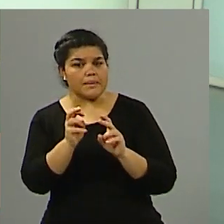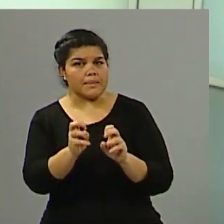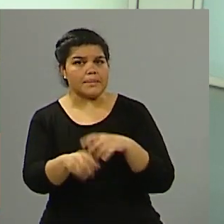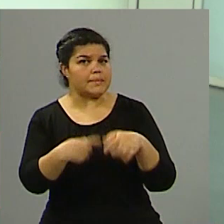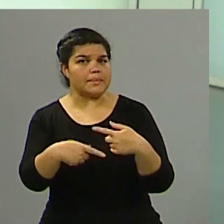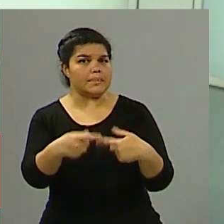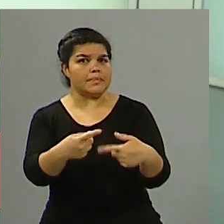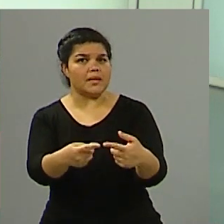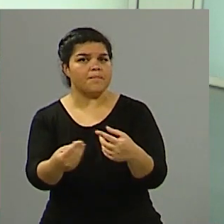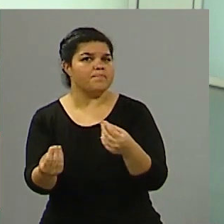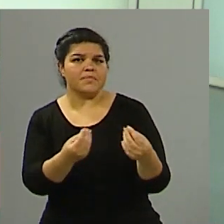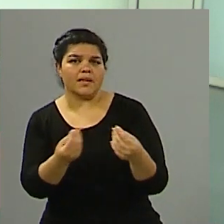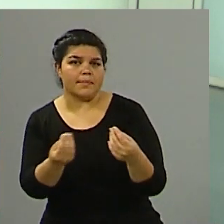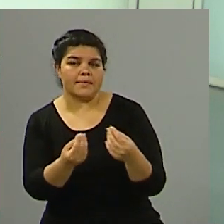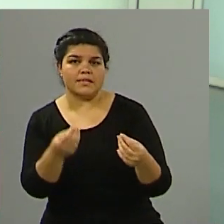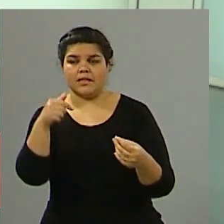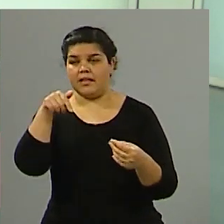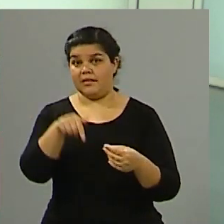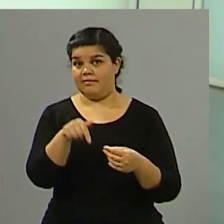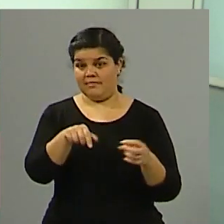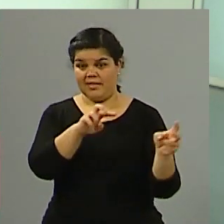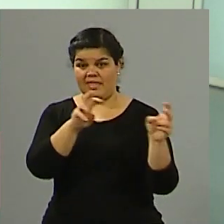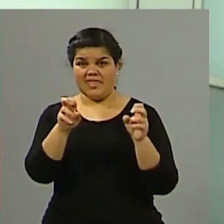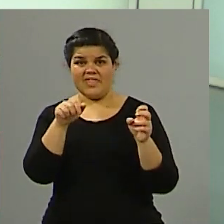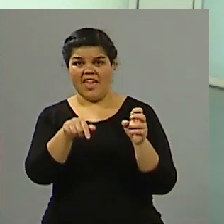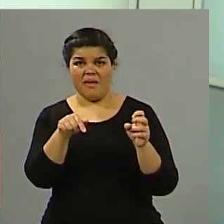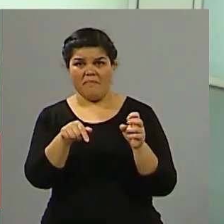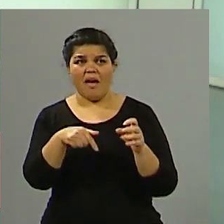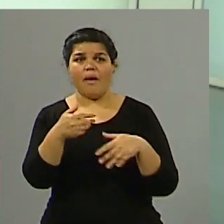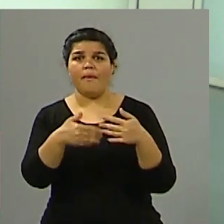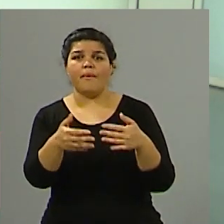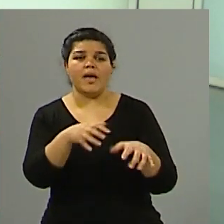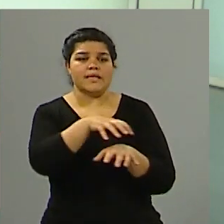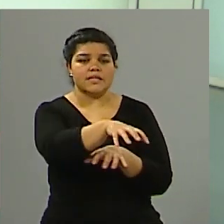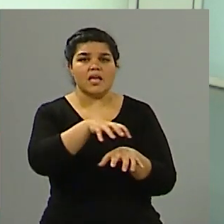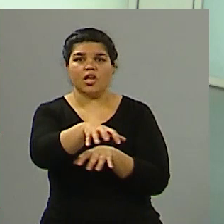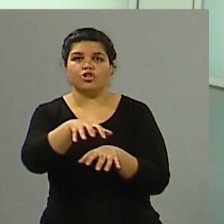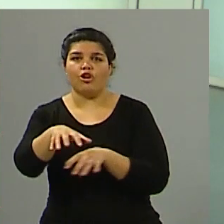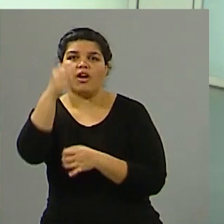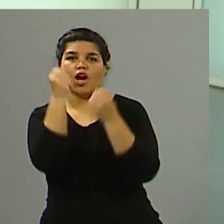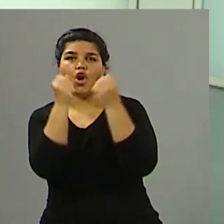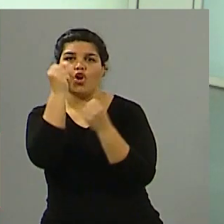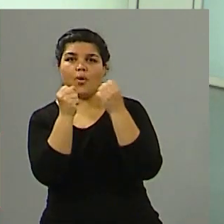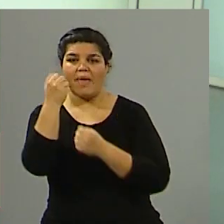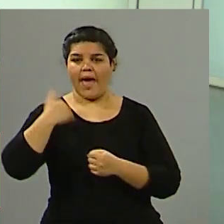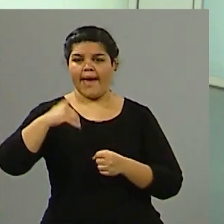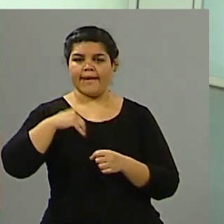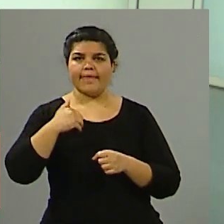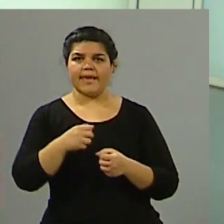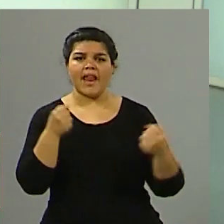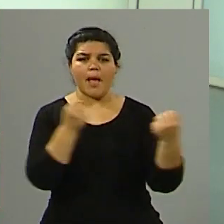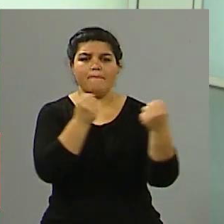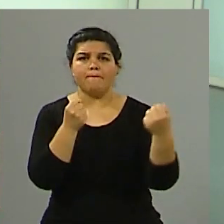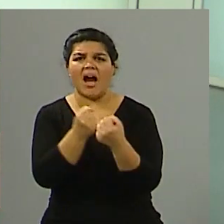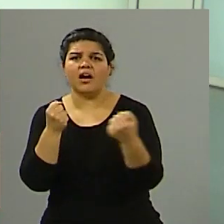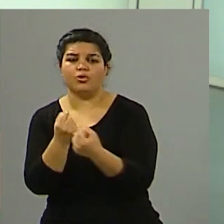¿no? Hablando de también cómo de alguna manera impacta en los distintos sectores de la economía argentina. Vamos a hablar del impacto que ha tenido esto